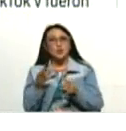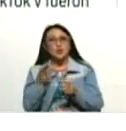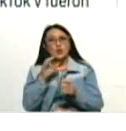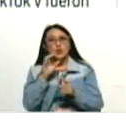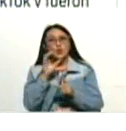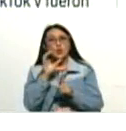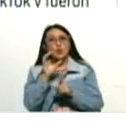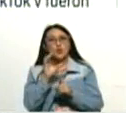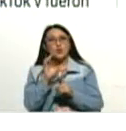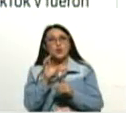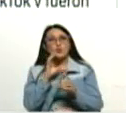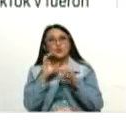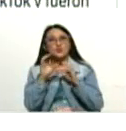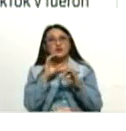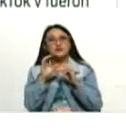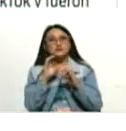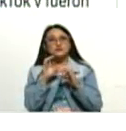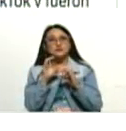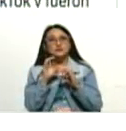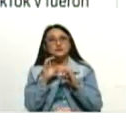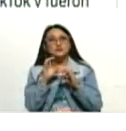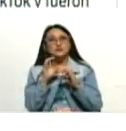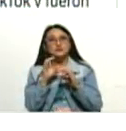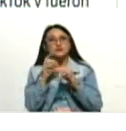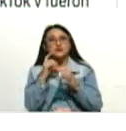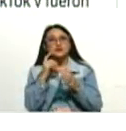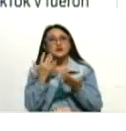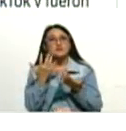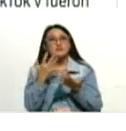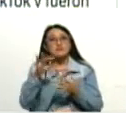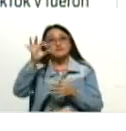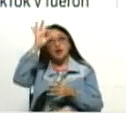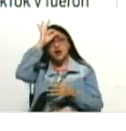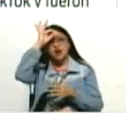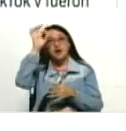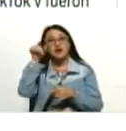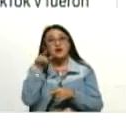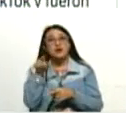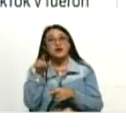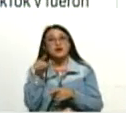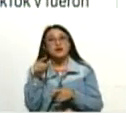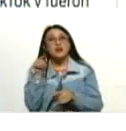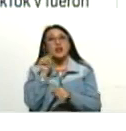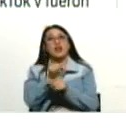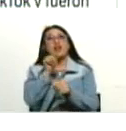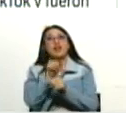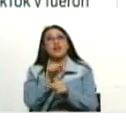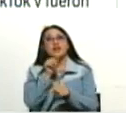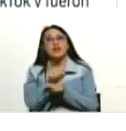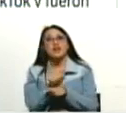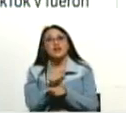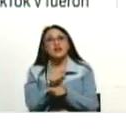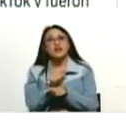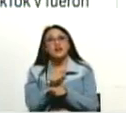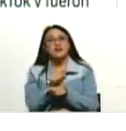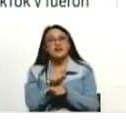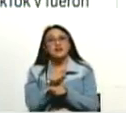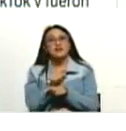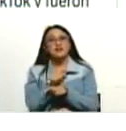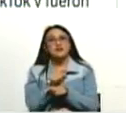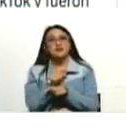vicepresidente sectorial para justificar su ignorancia orgánica nos acusan de usar